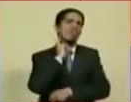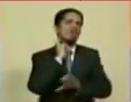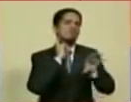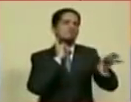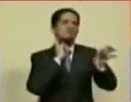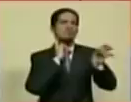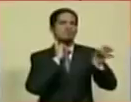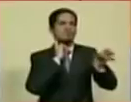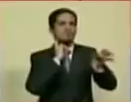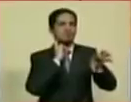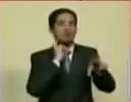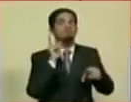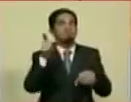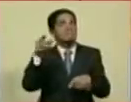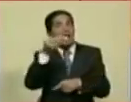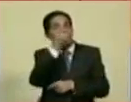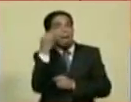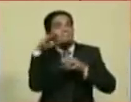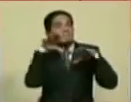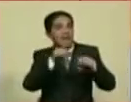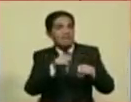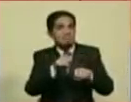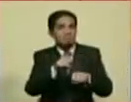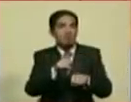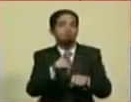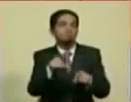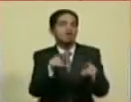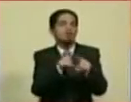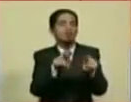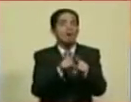El capitalismo es así, son unos vampiros.